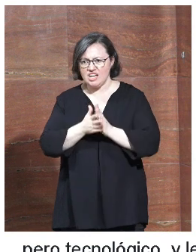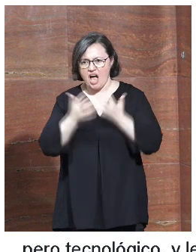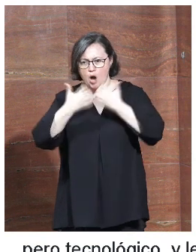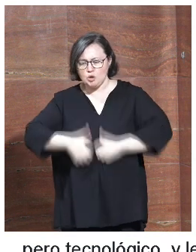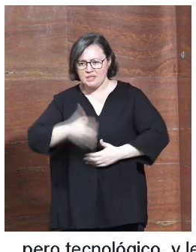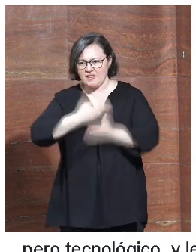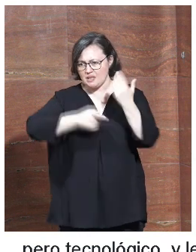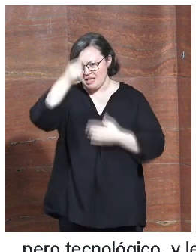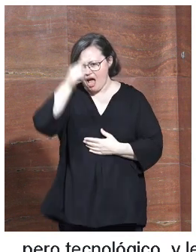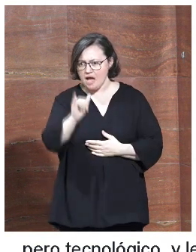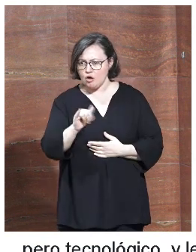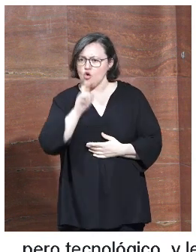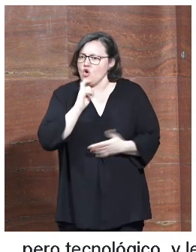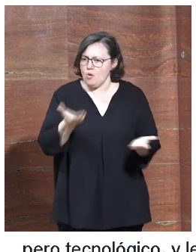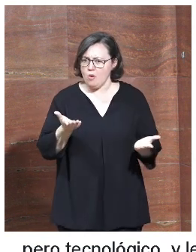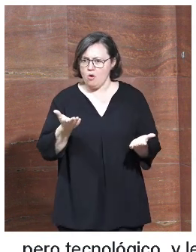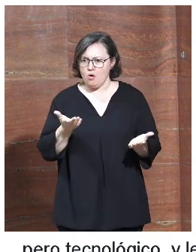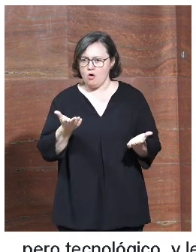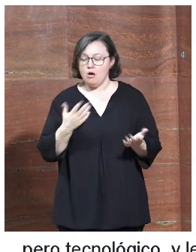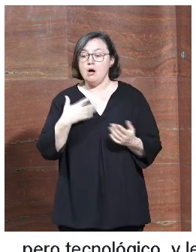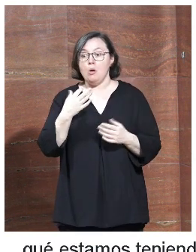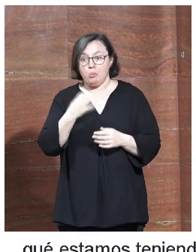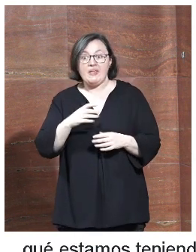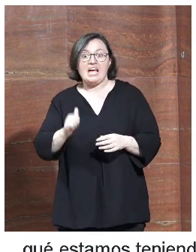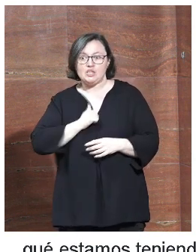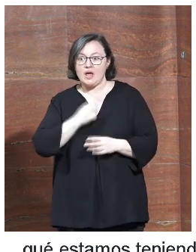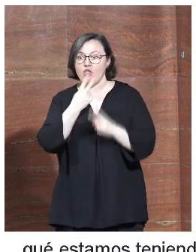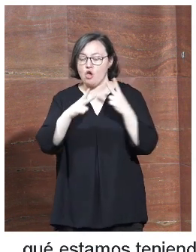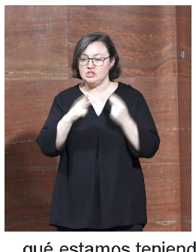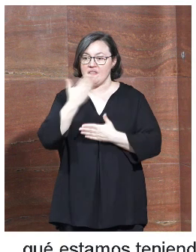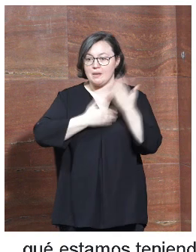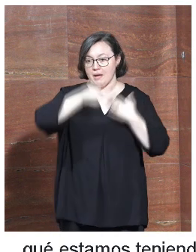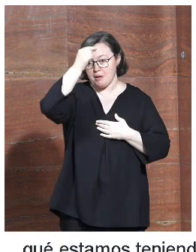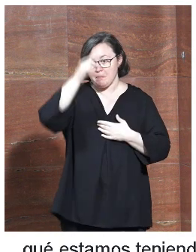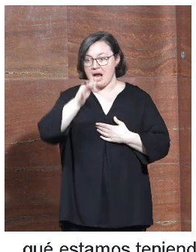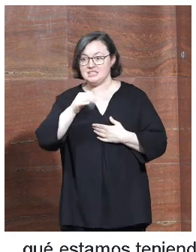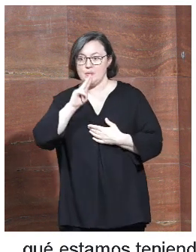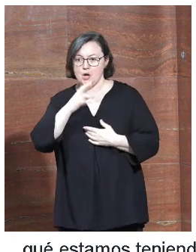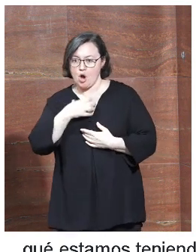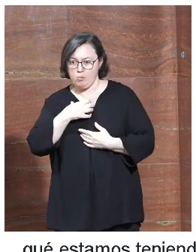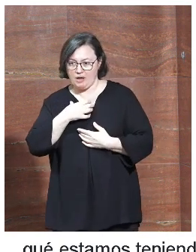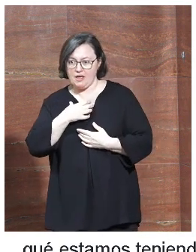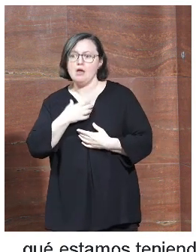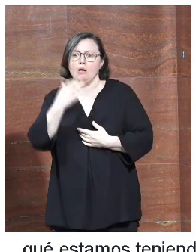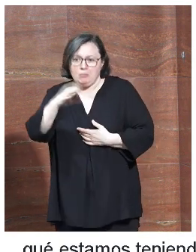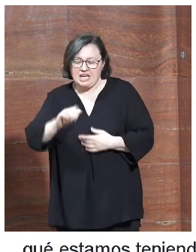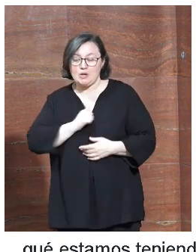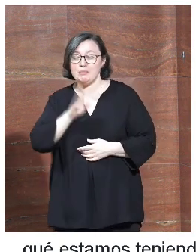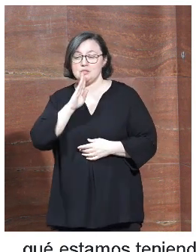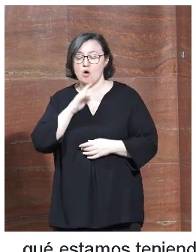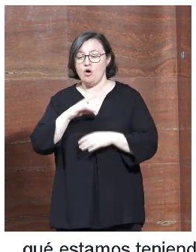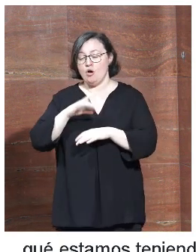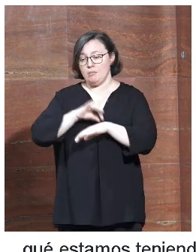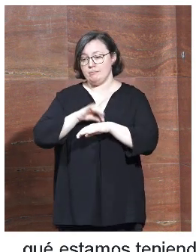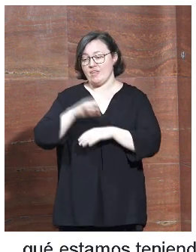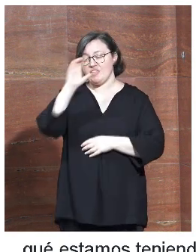discapacidad intelectual? Esto puede concurrir, pero no necesariamente. Si lo hubiéramos preguntado a Stephen Hawking, en los últimos años de